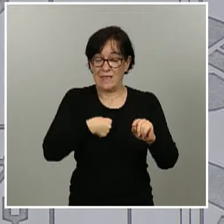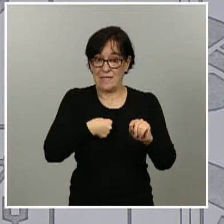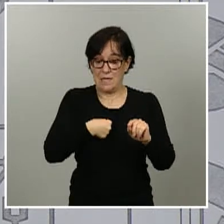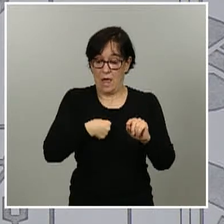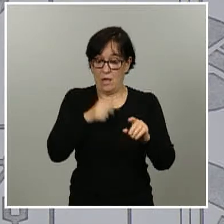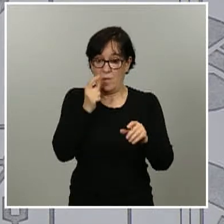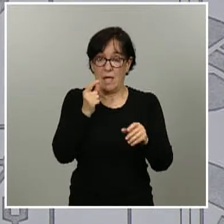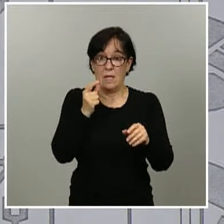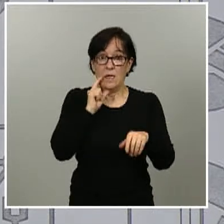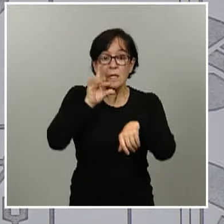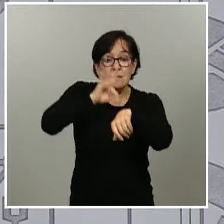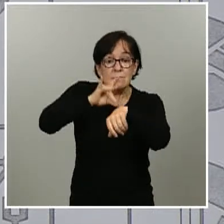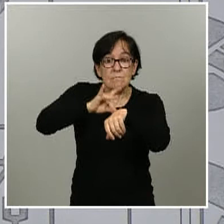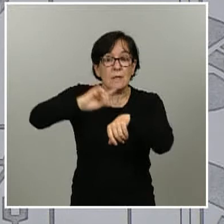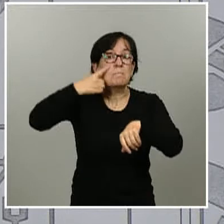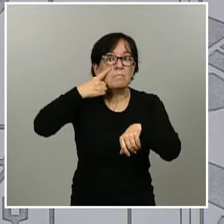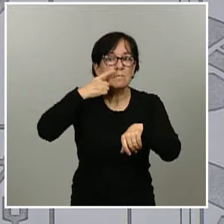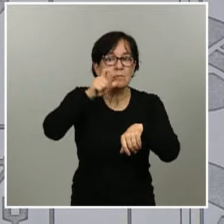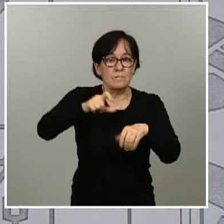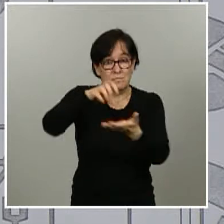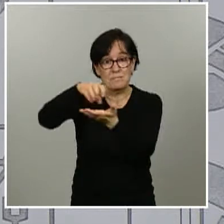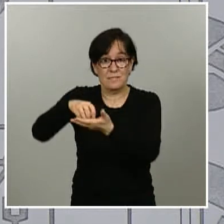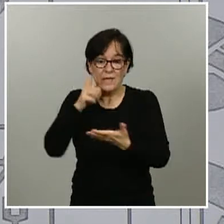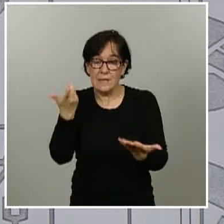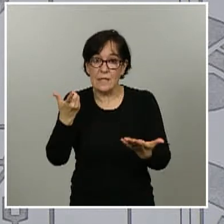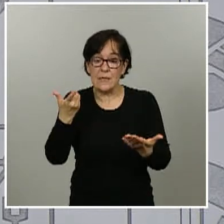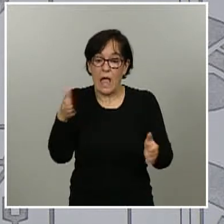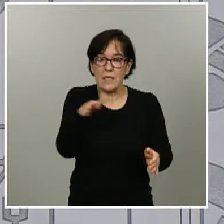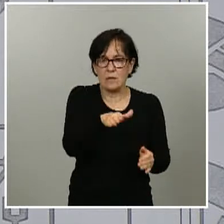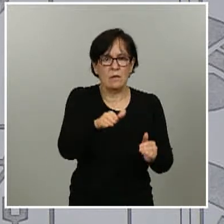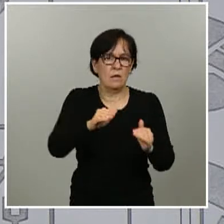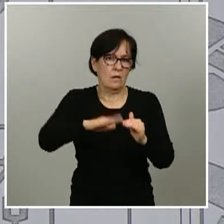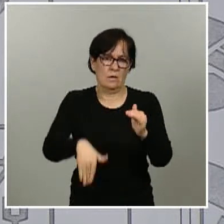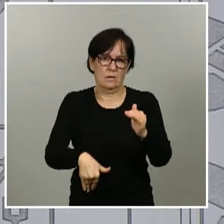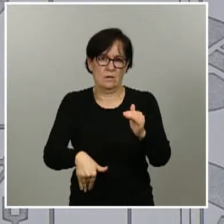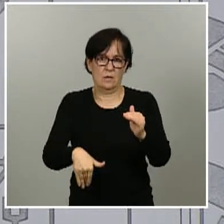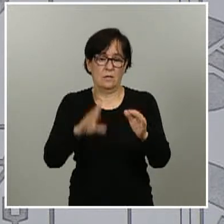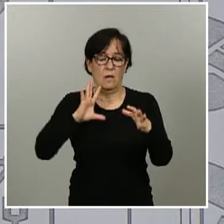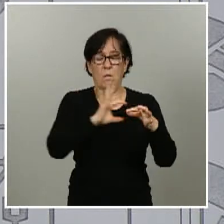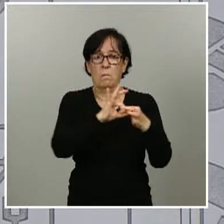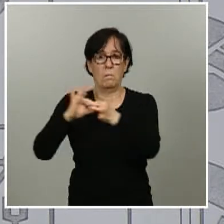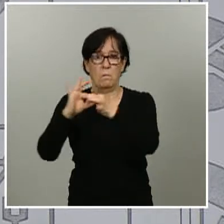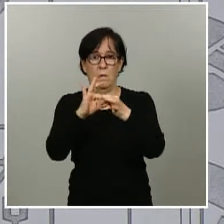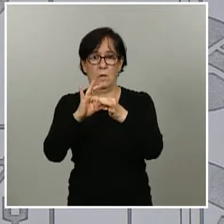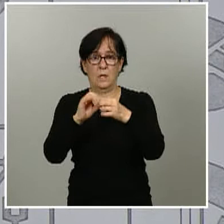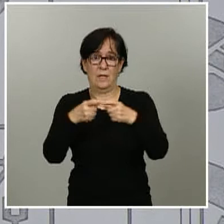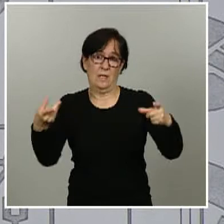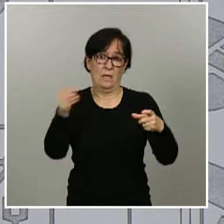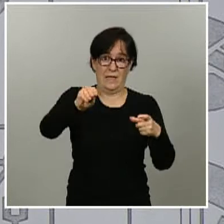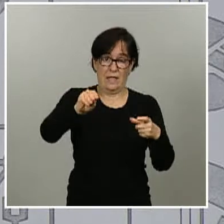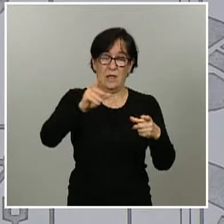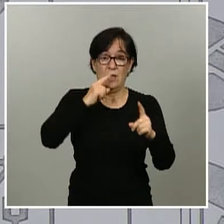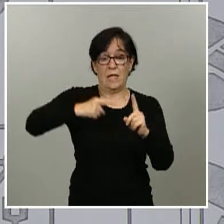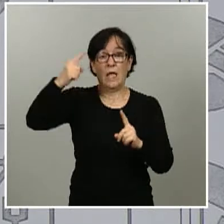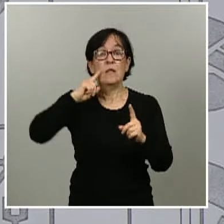sistema ha detectado, por supuesto que la letalidad bajará en consonancia con ese incremento de casos, porque el denominador será cada